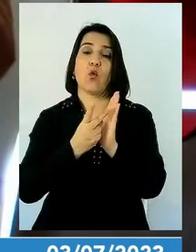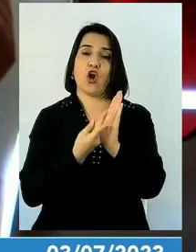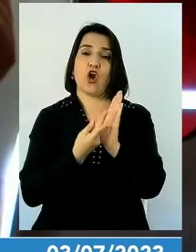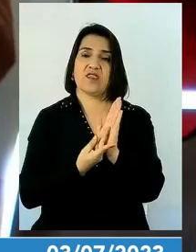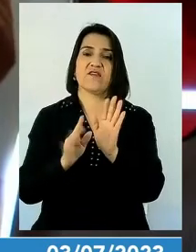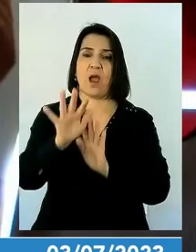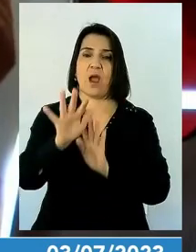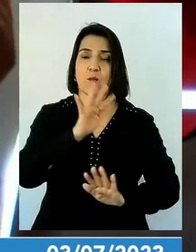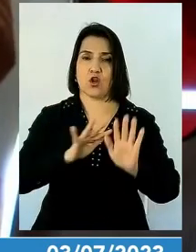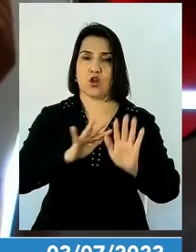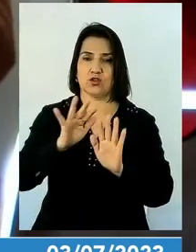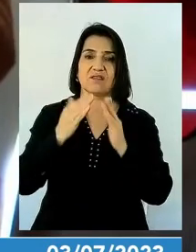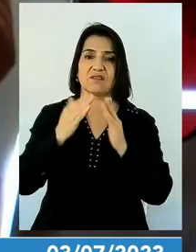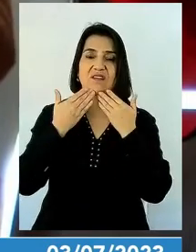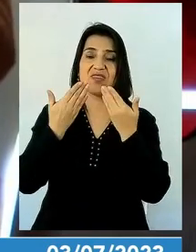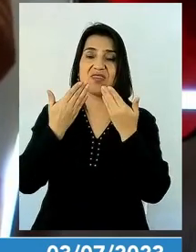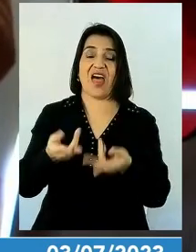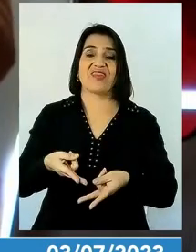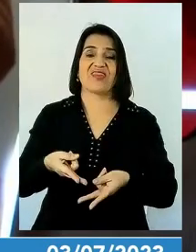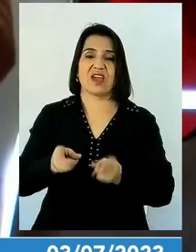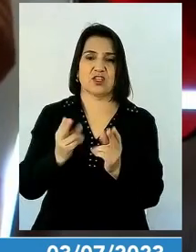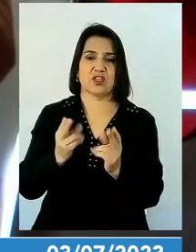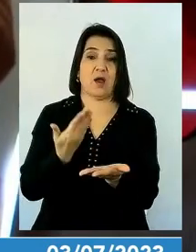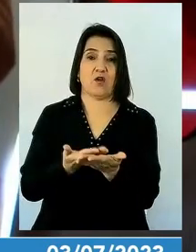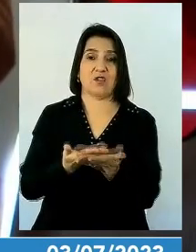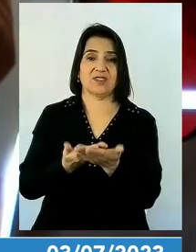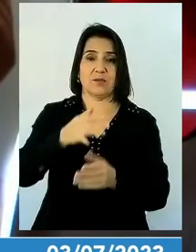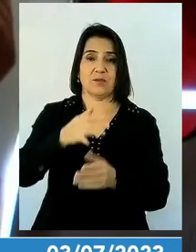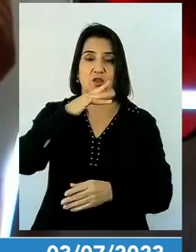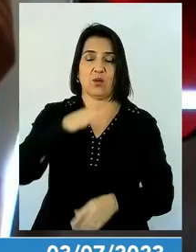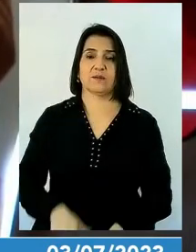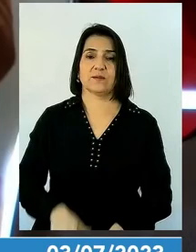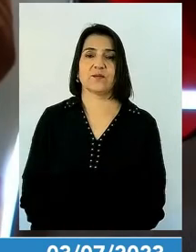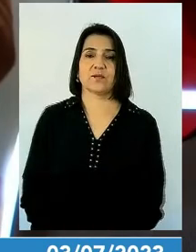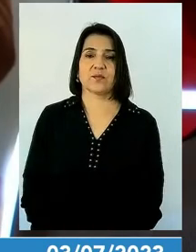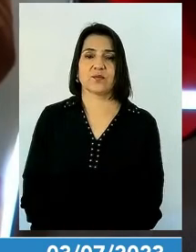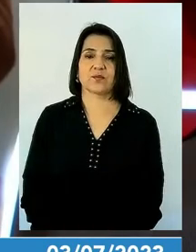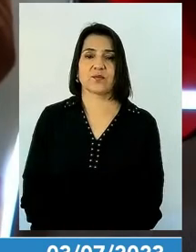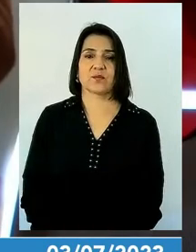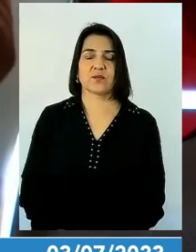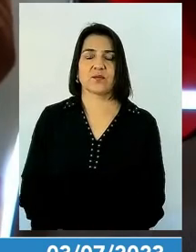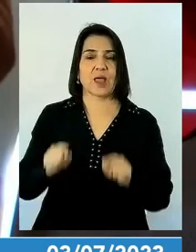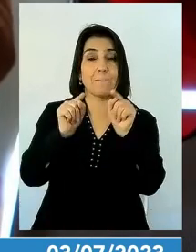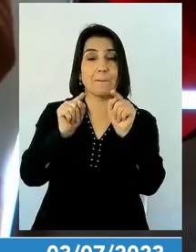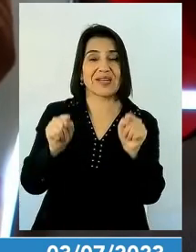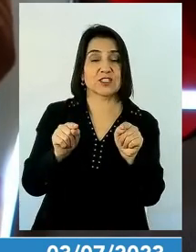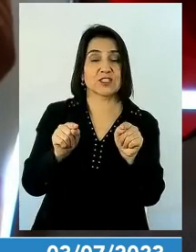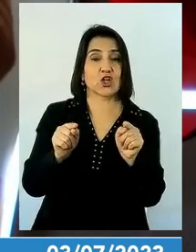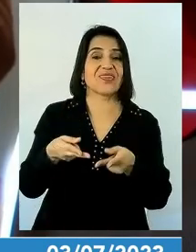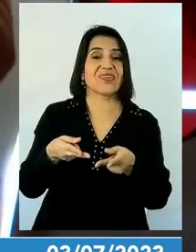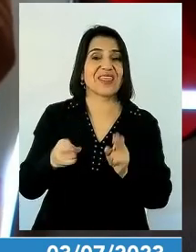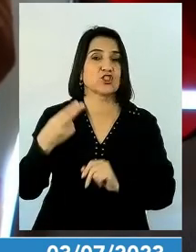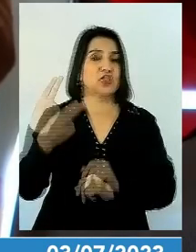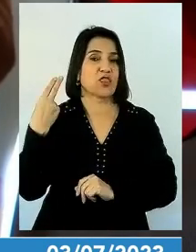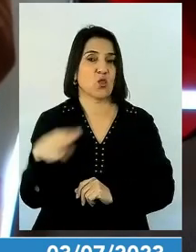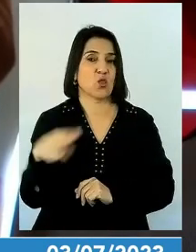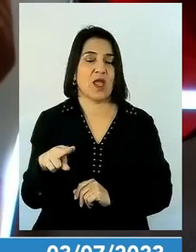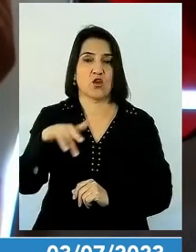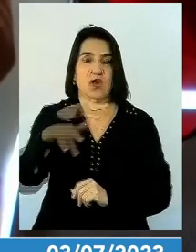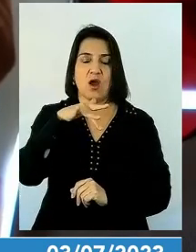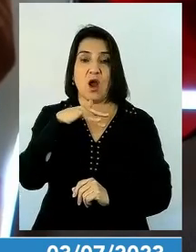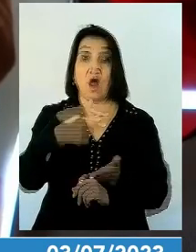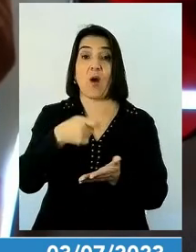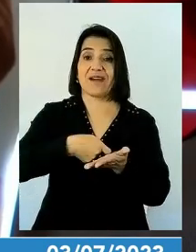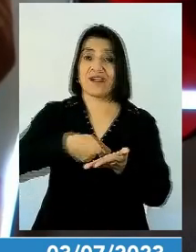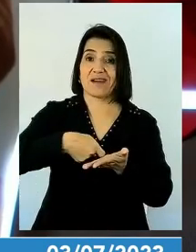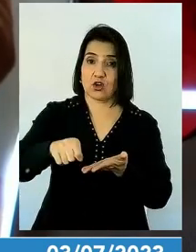derechos de aprovechamiento de agua, entre paréntesis, derecho de propiedad, y reconocer su carácter de bien nacional de uso